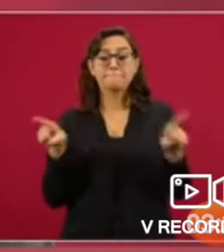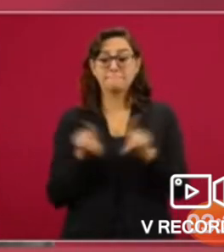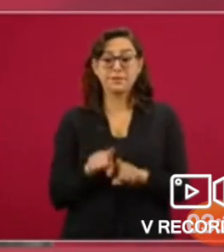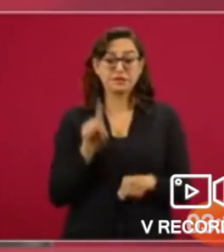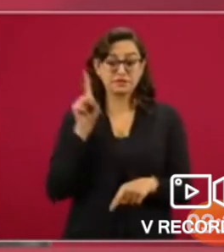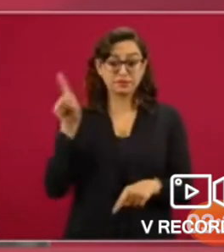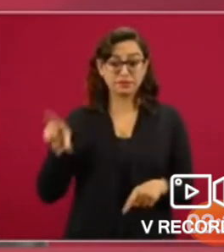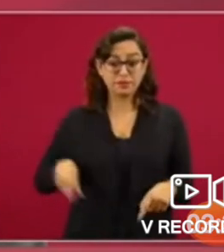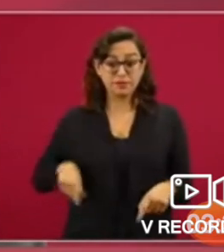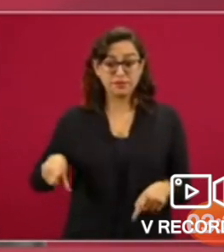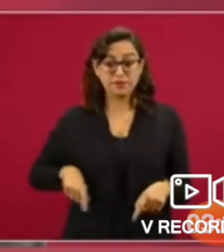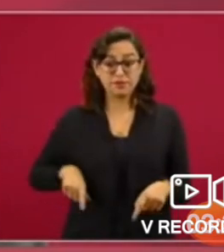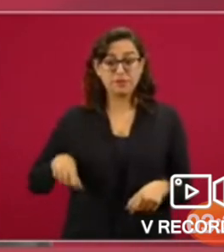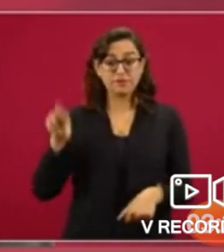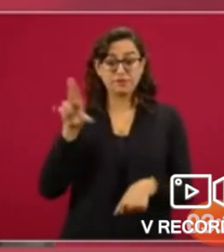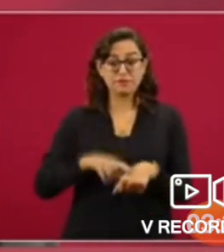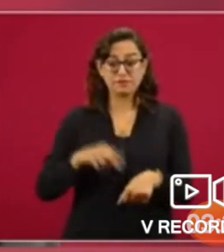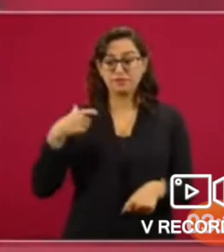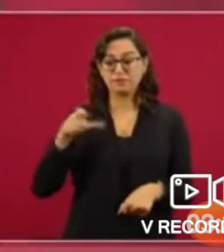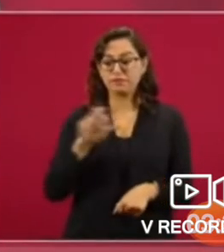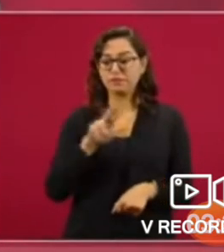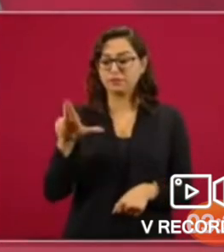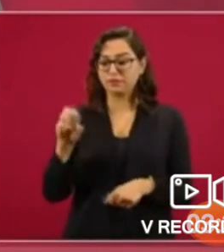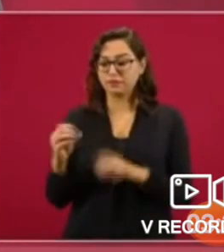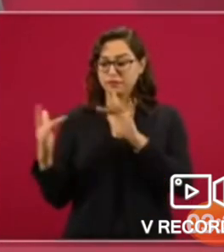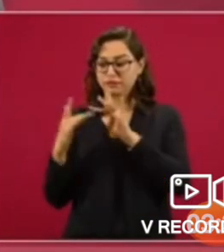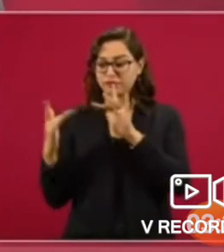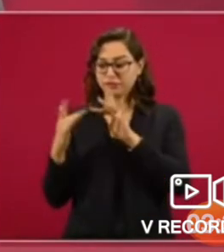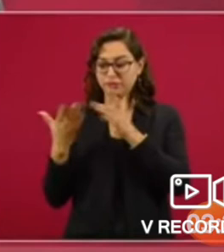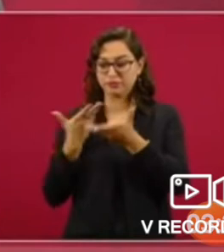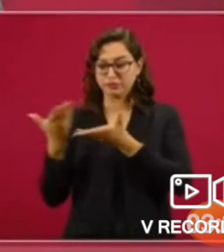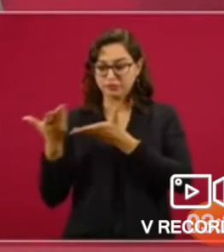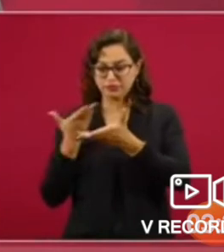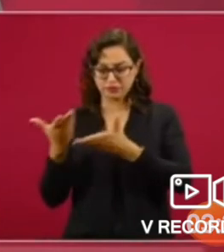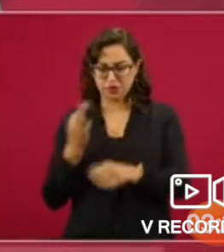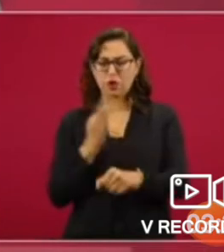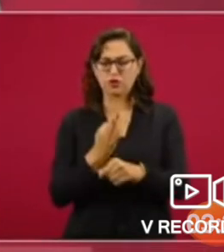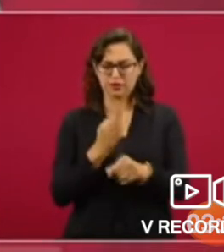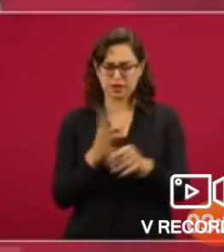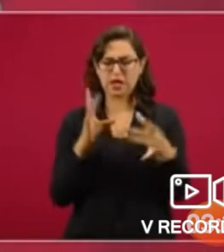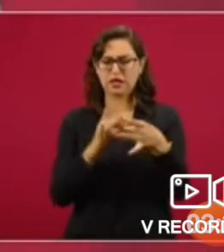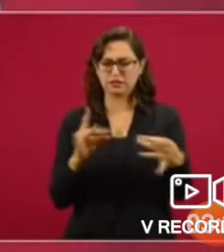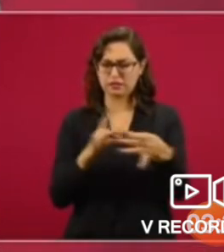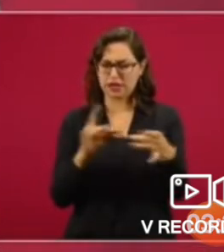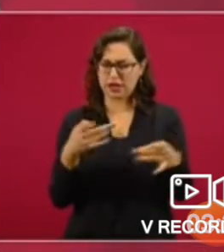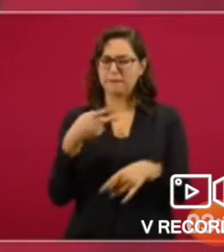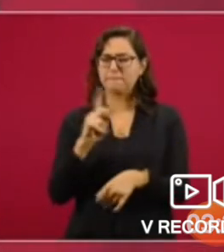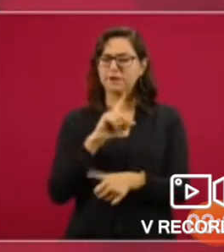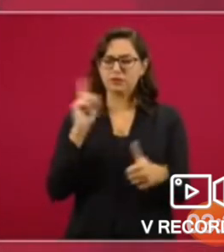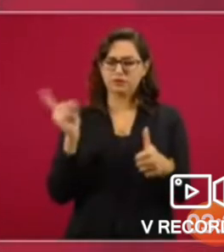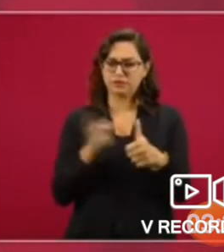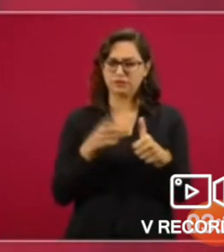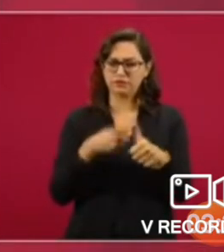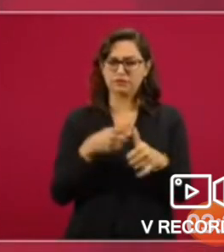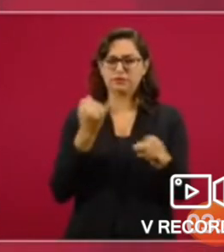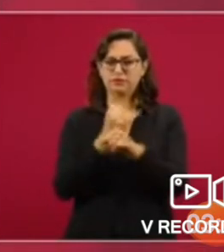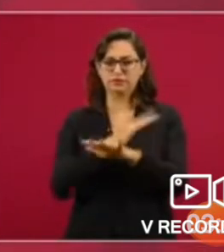gobernador de Quintana Roo, pero vamos a hablar un poco más sobre eso, terminando el informe de